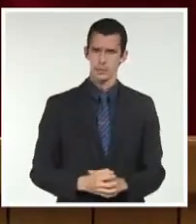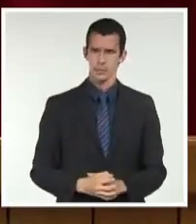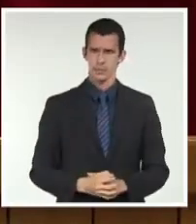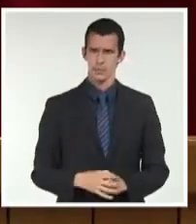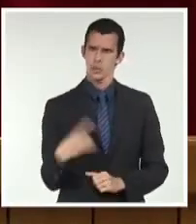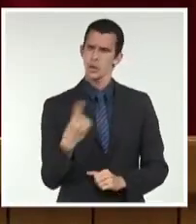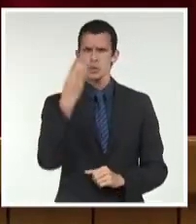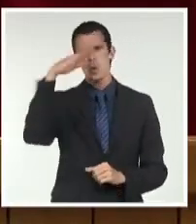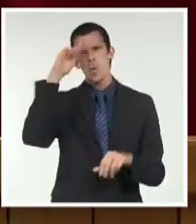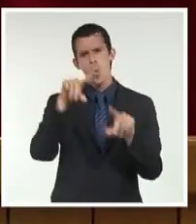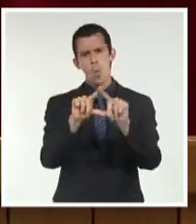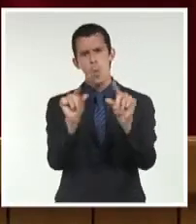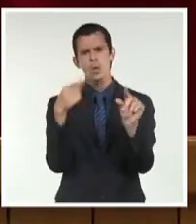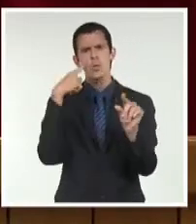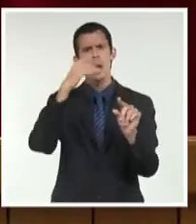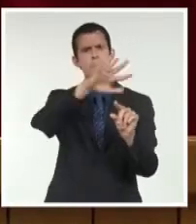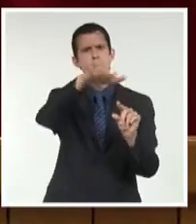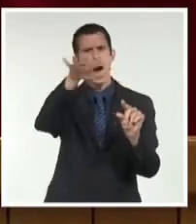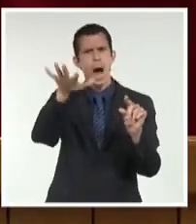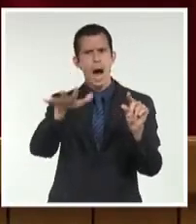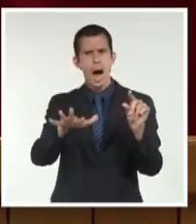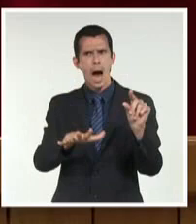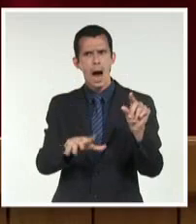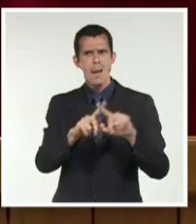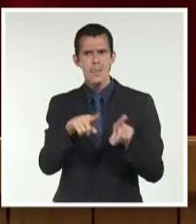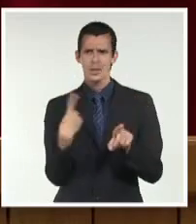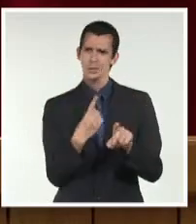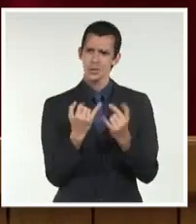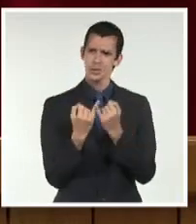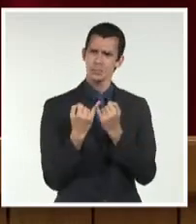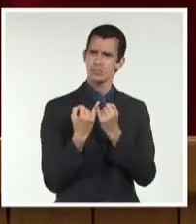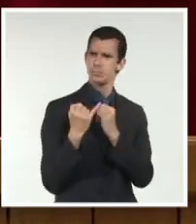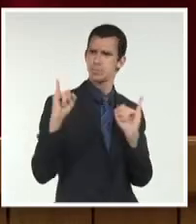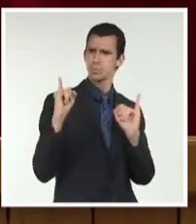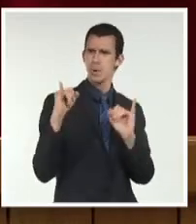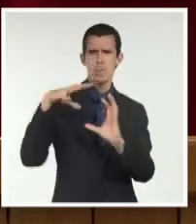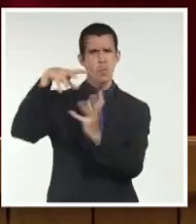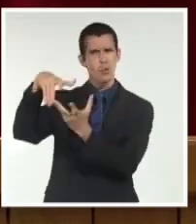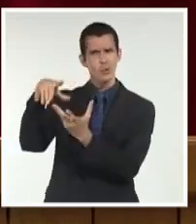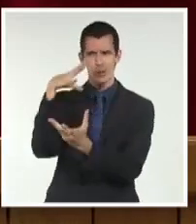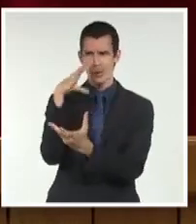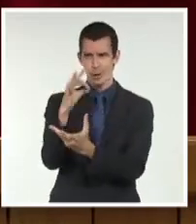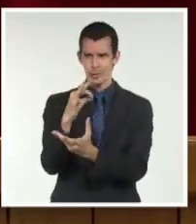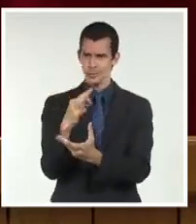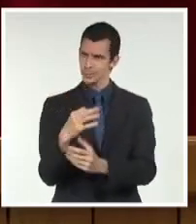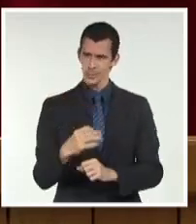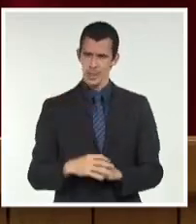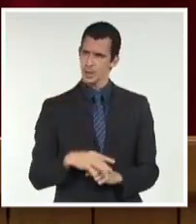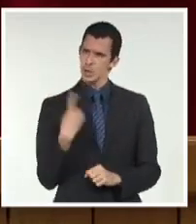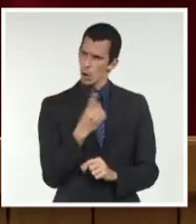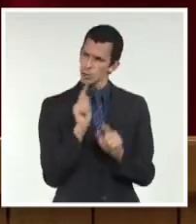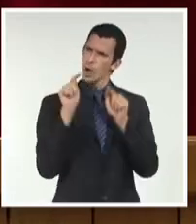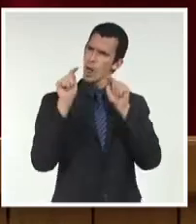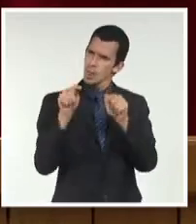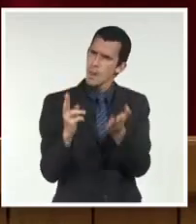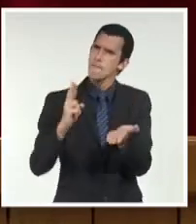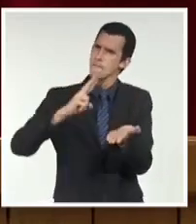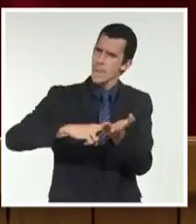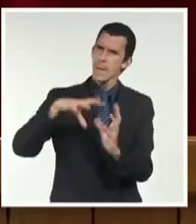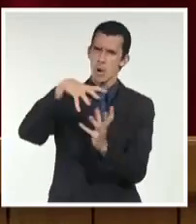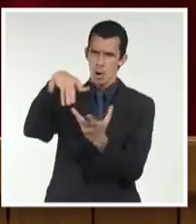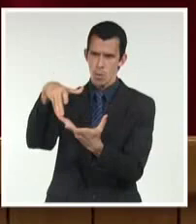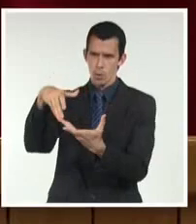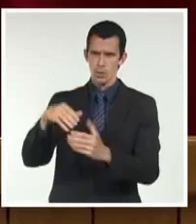duros impactos del mundo, profundamente desigual e injusto. La apelación a la ciencia y a la